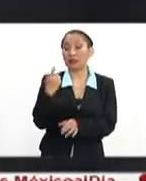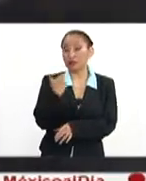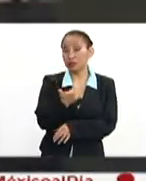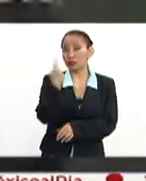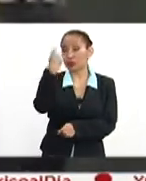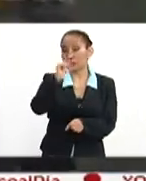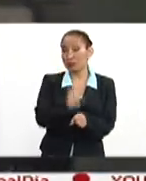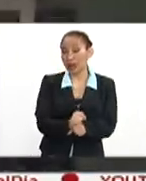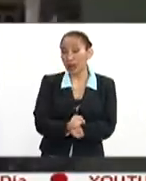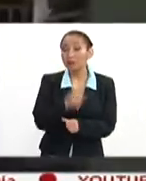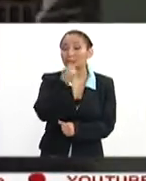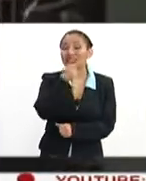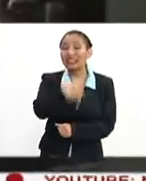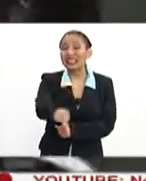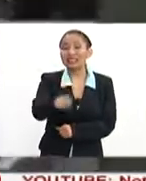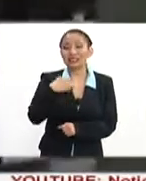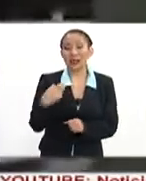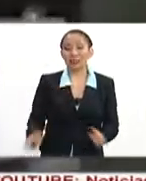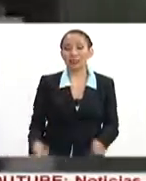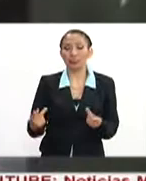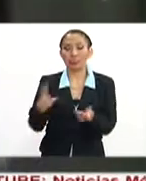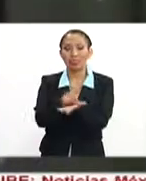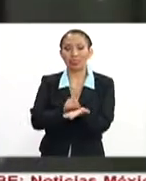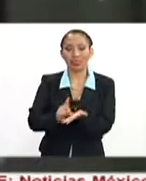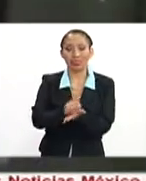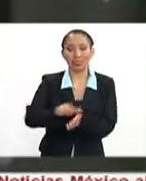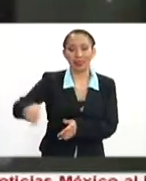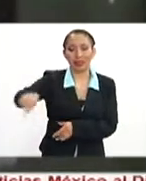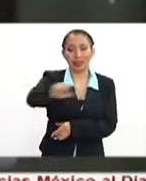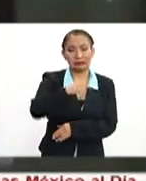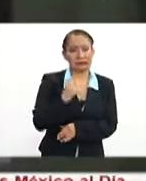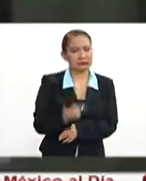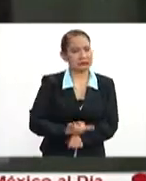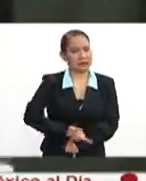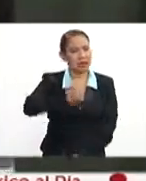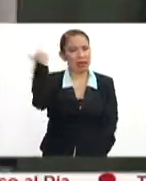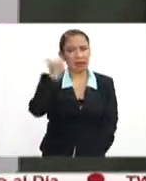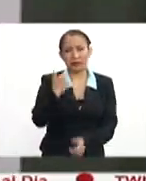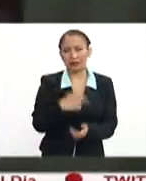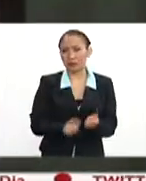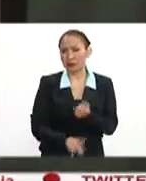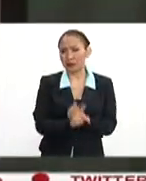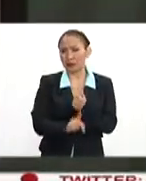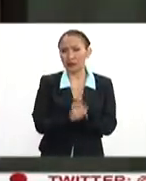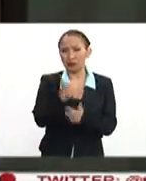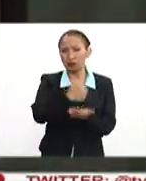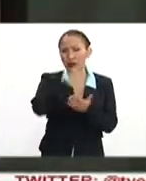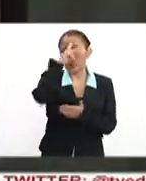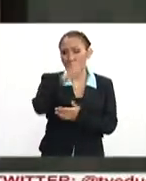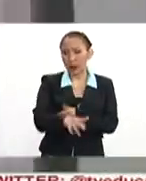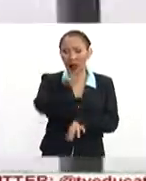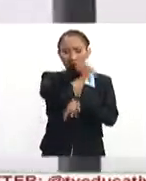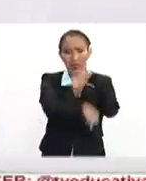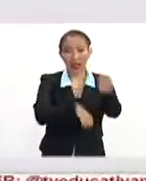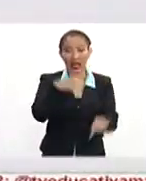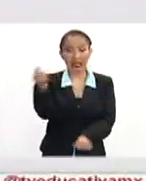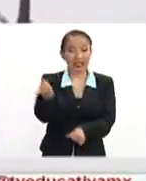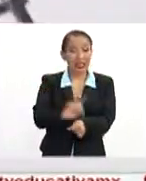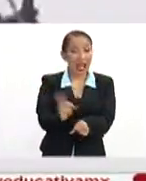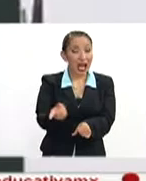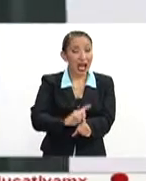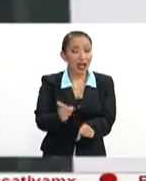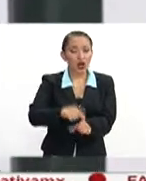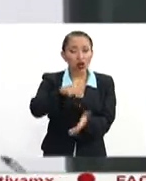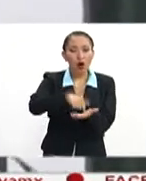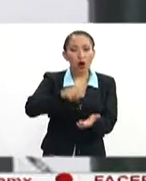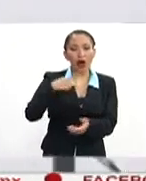semana. Aseguró que el narcomenudeo representa un serio problema en la Ciudad de México por el cual se generan detenciones diarias, siendo